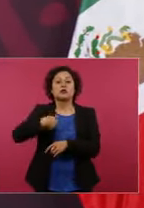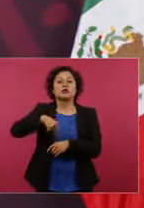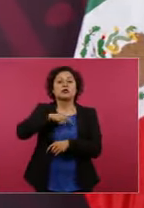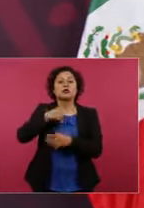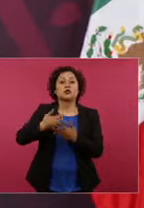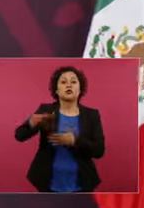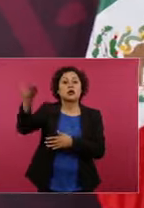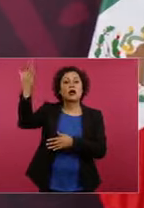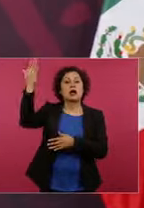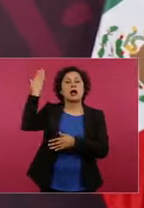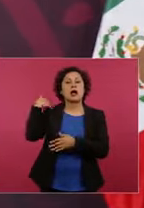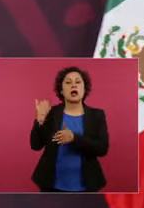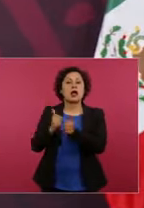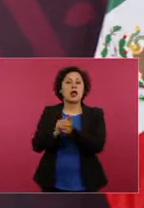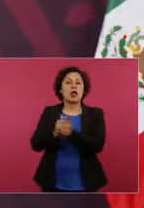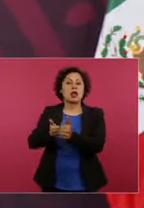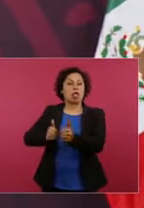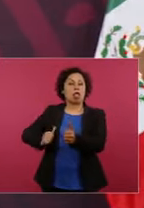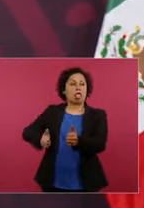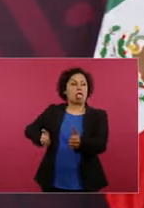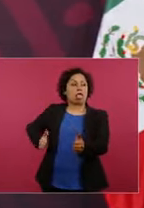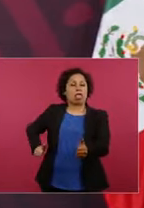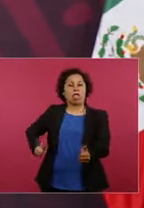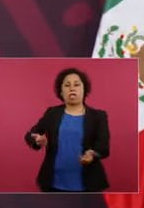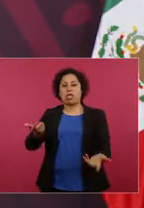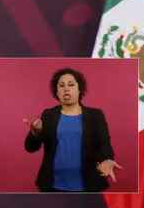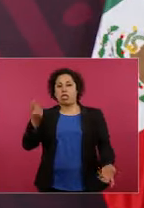bárbaros, atrasados.